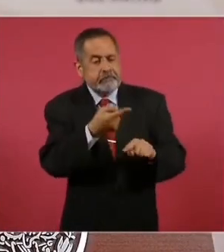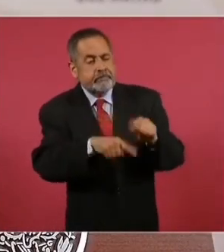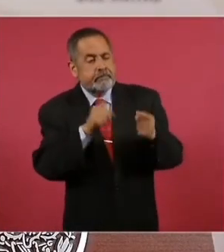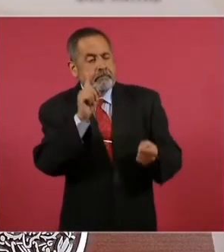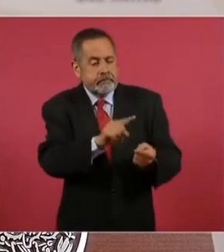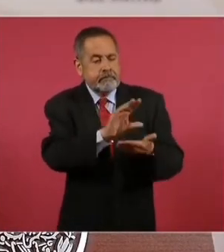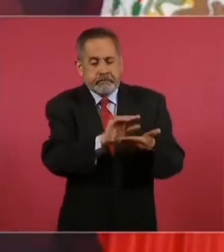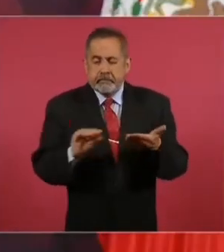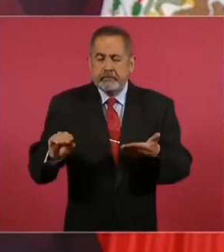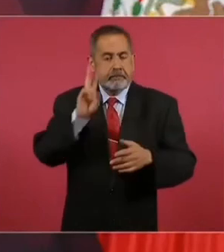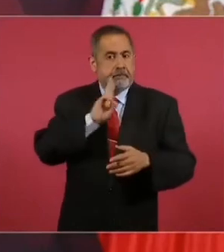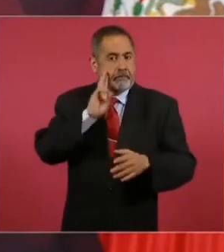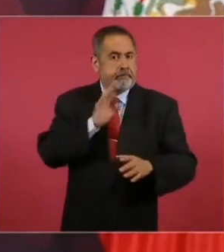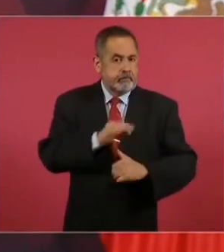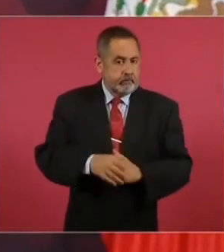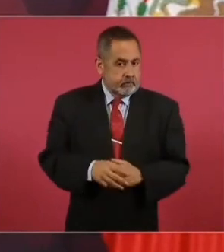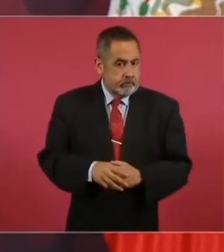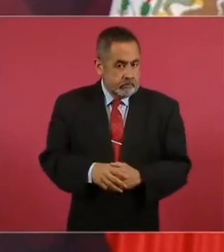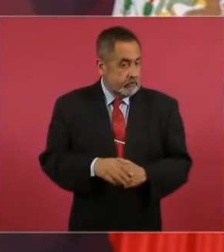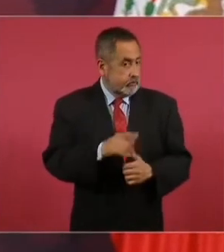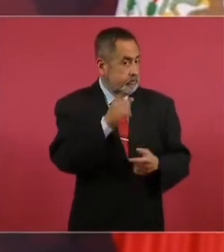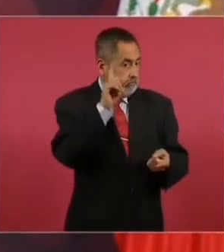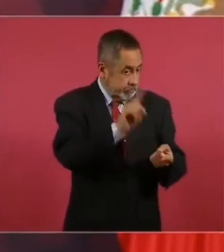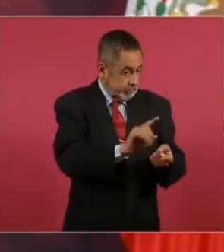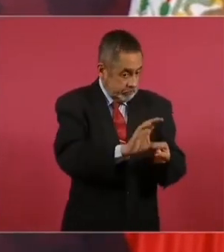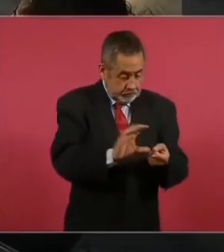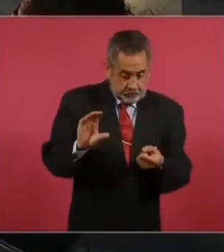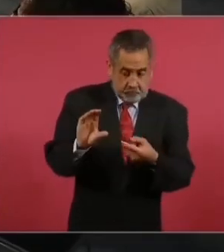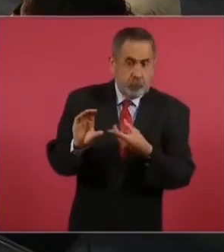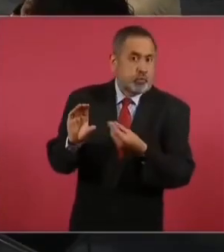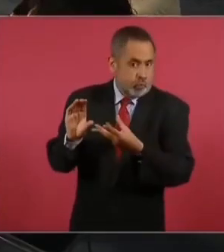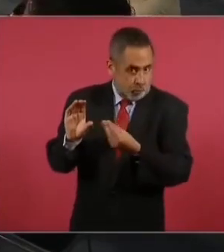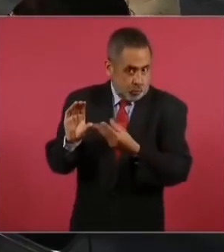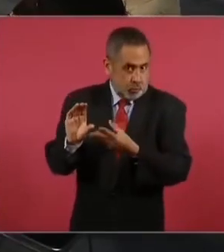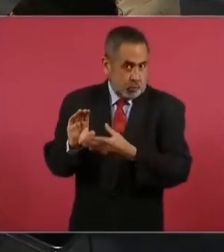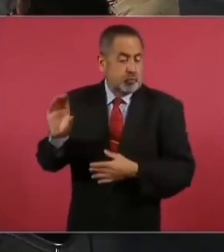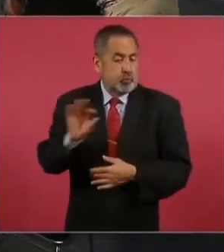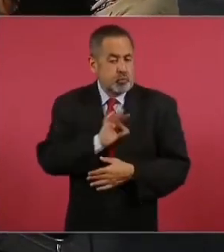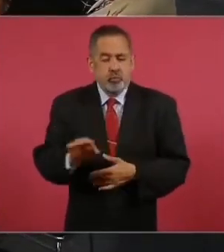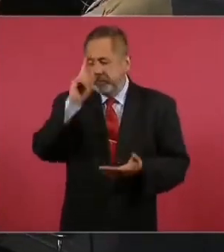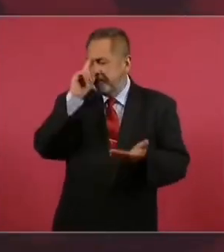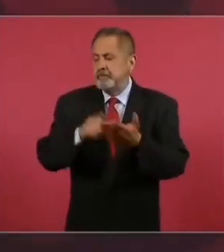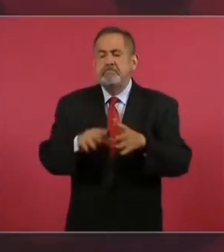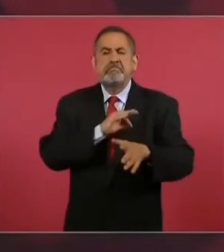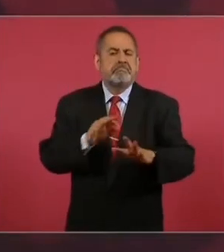quita era importante, creo que de